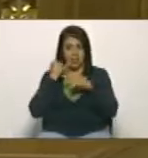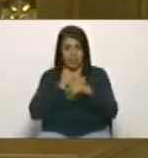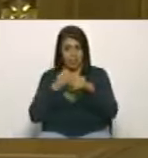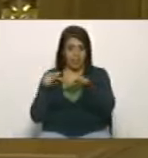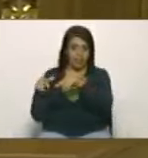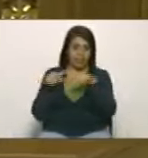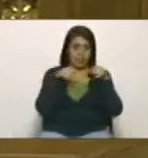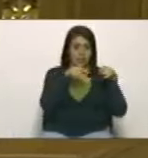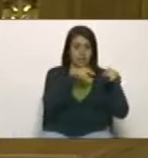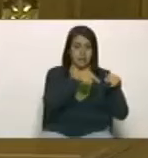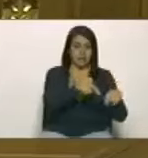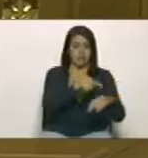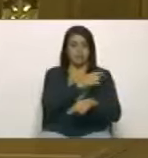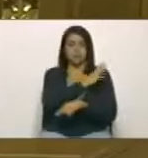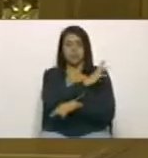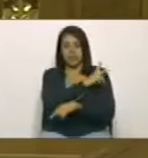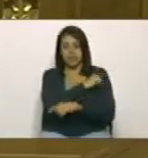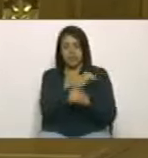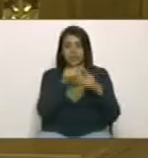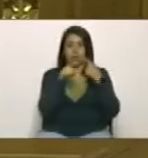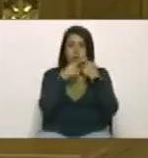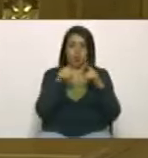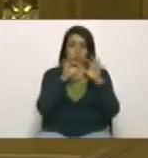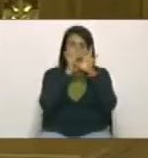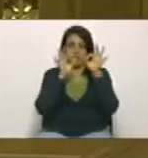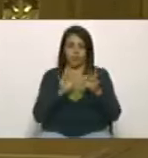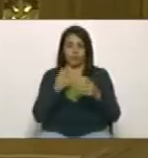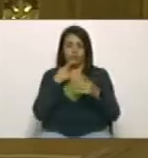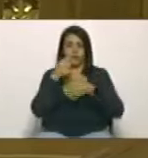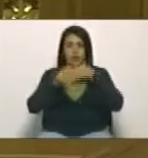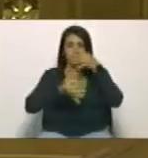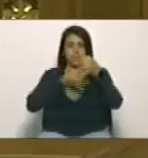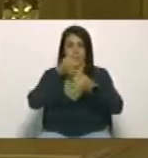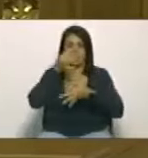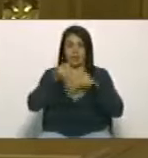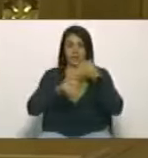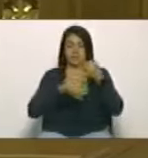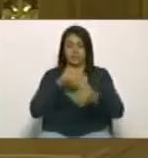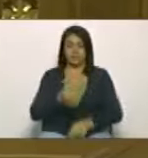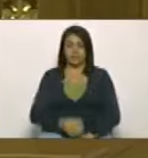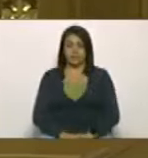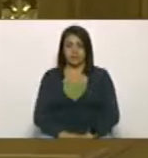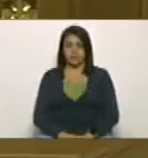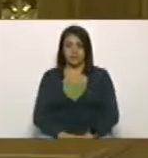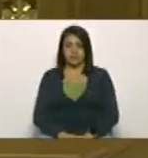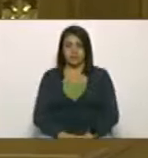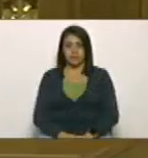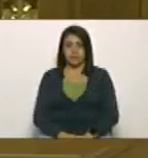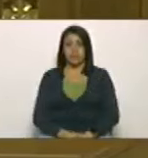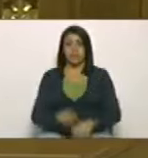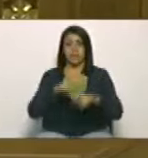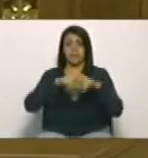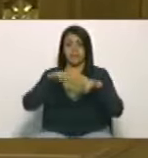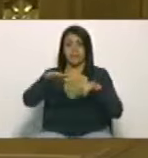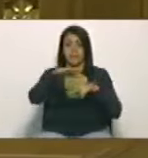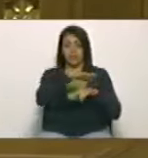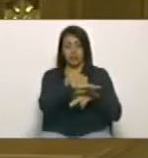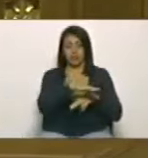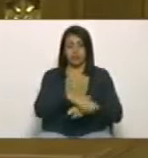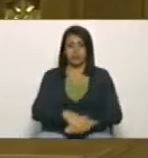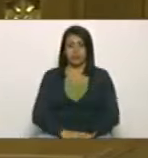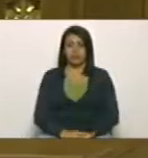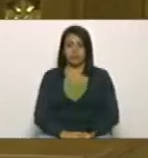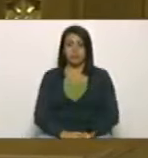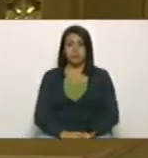digo masacre porque no hay otra forma de describirlo, lo que están viviendo niños y